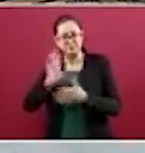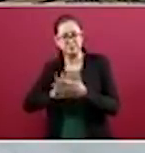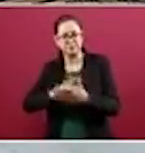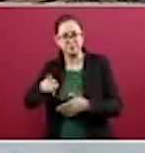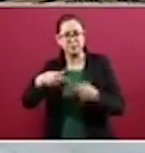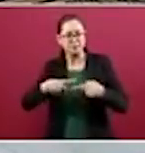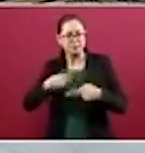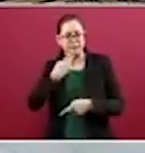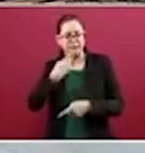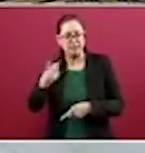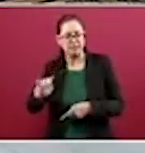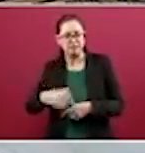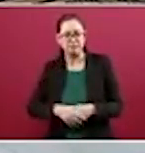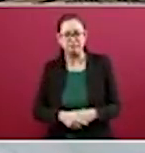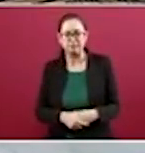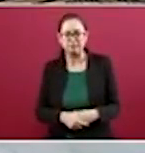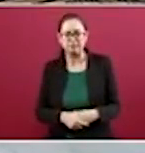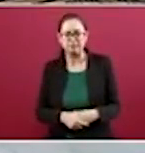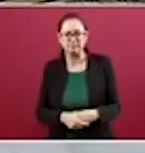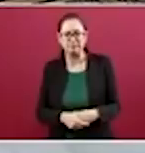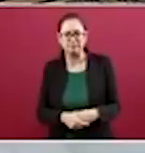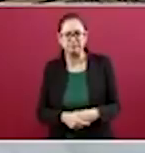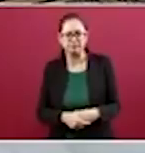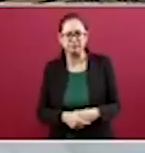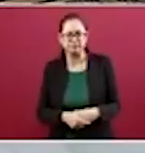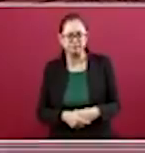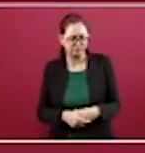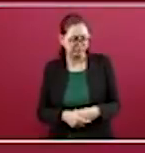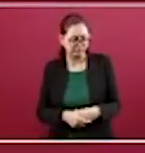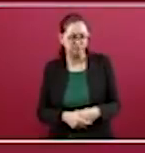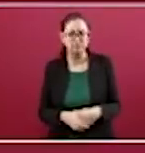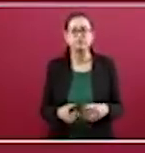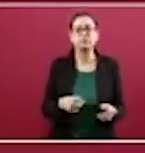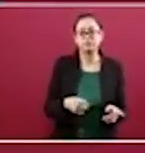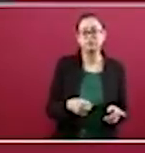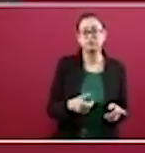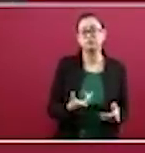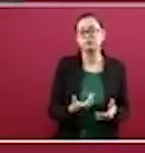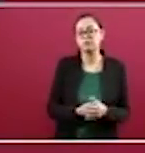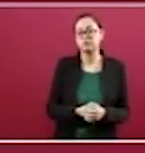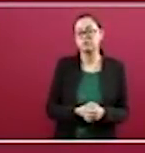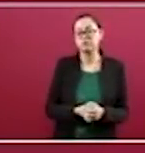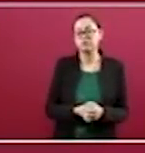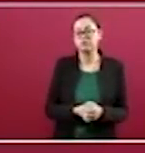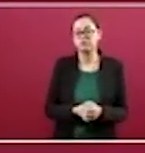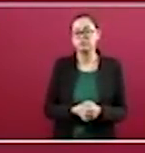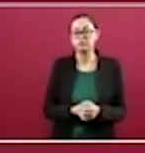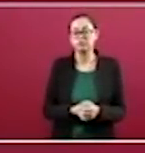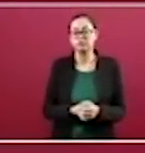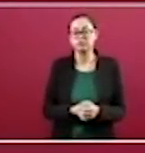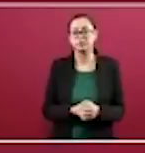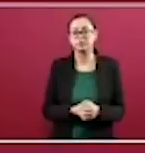organizaciones que han participado en estos debates. Sí, es que pues ellos se quedaron en el